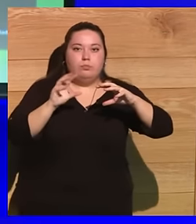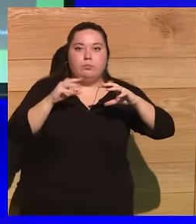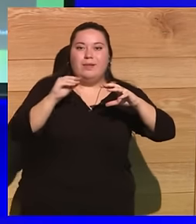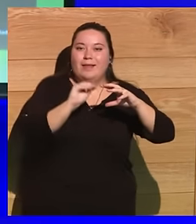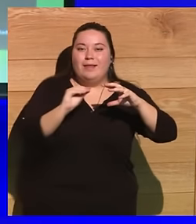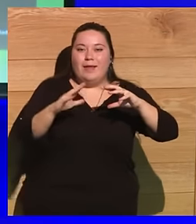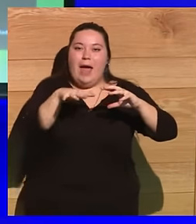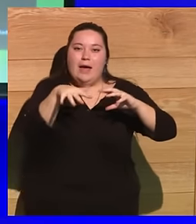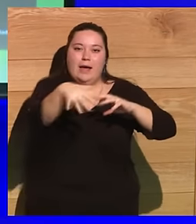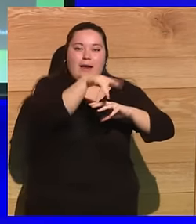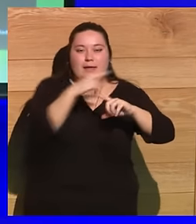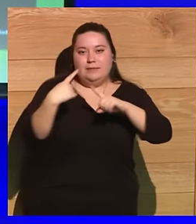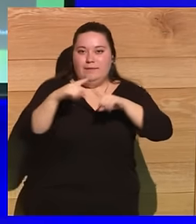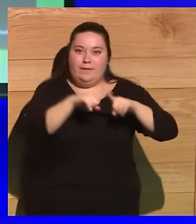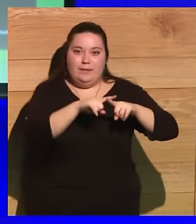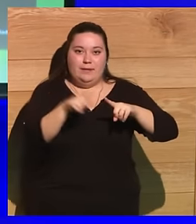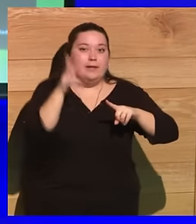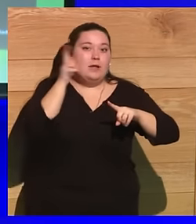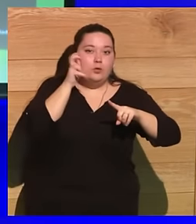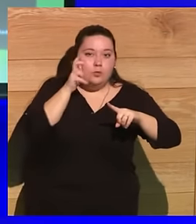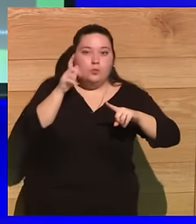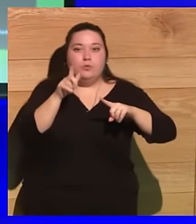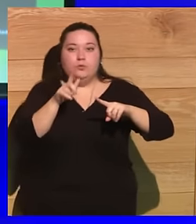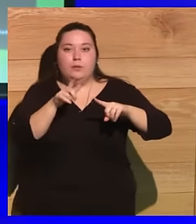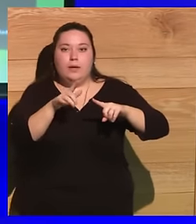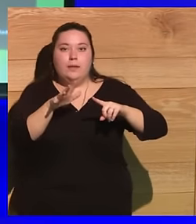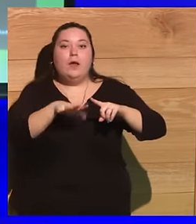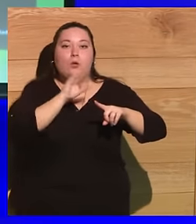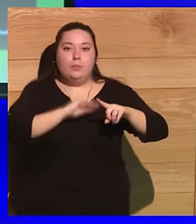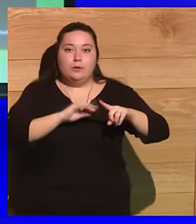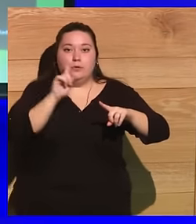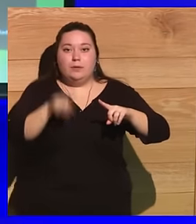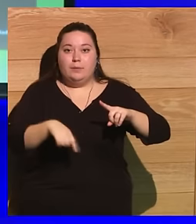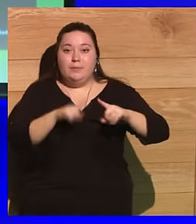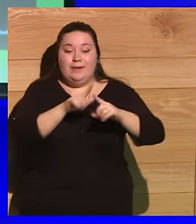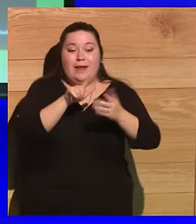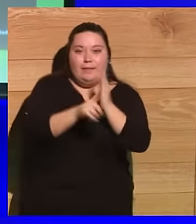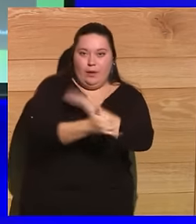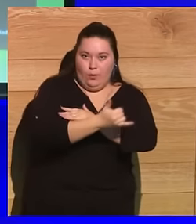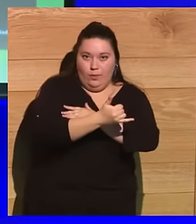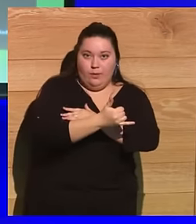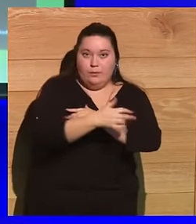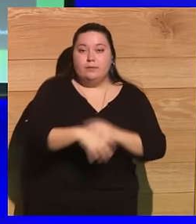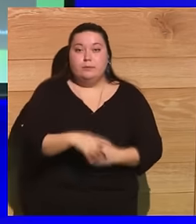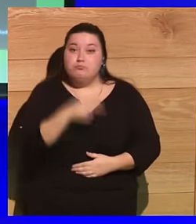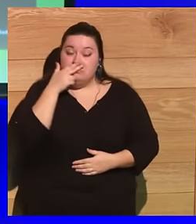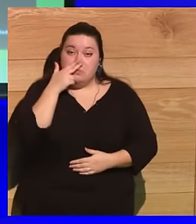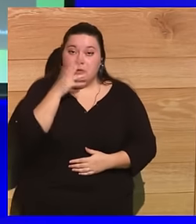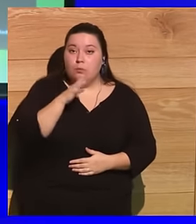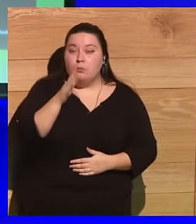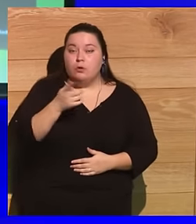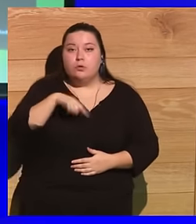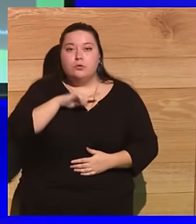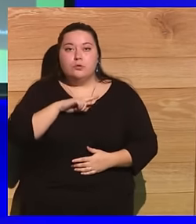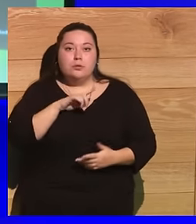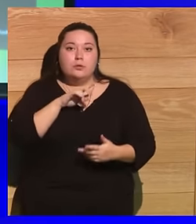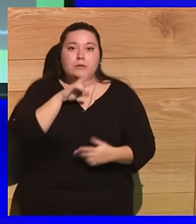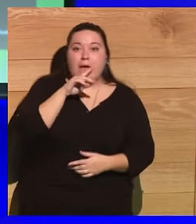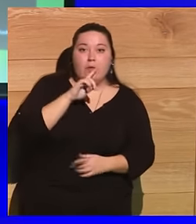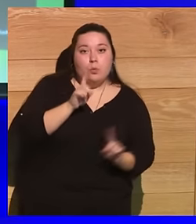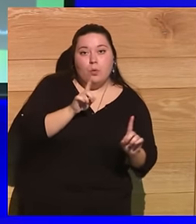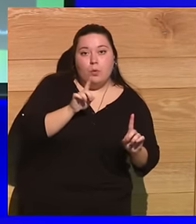la comprensión, pero también se está activando la región del cerebro que está produciendo el lenguaje. Y esto es interesante porque no estamos